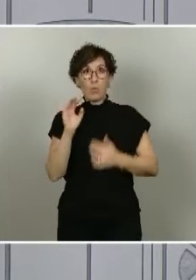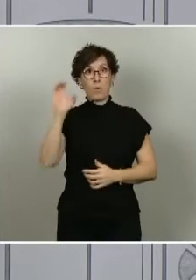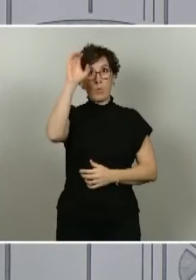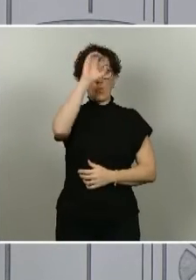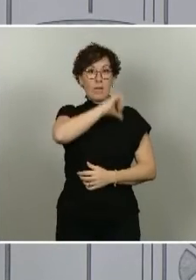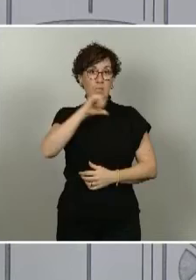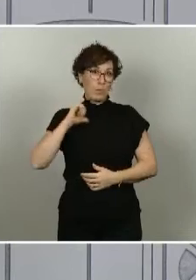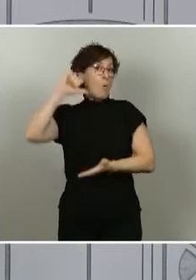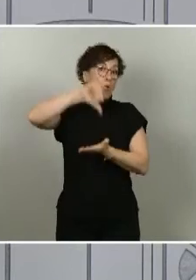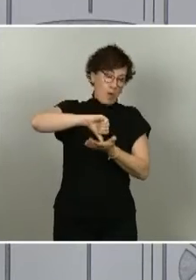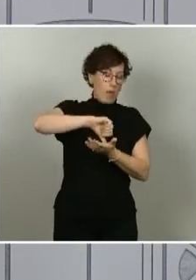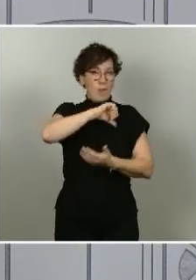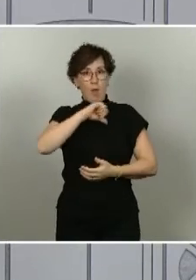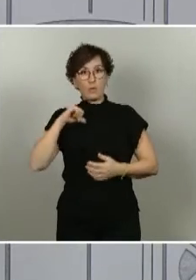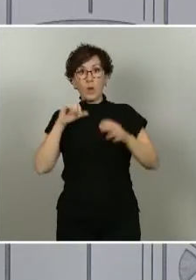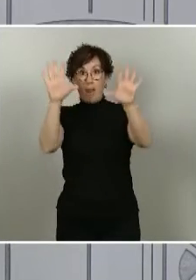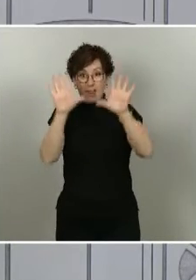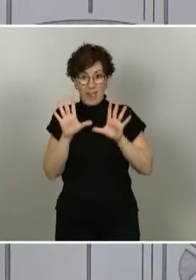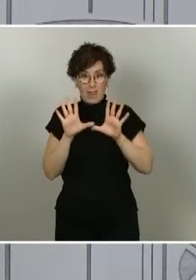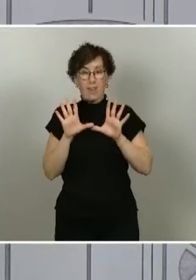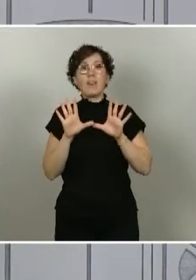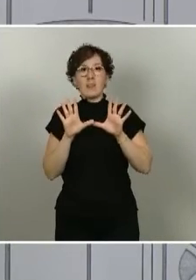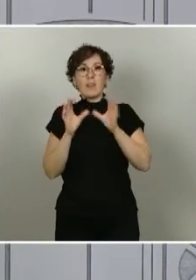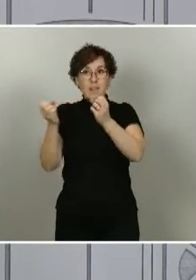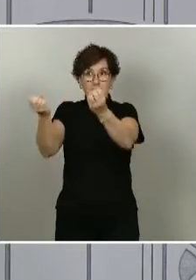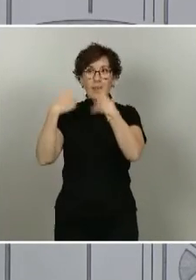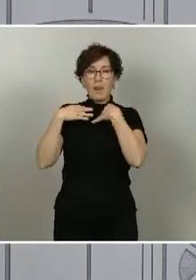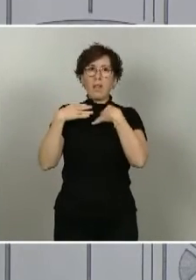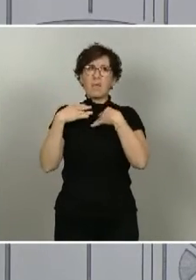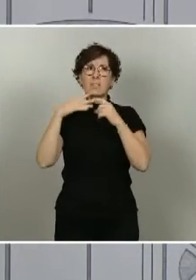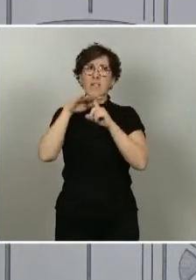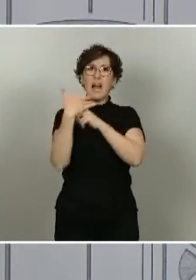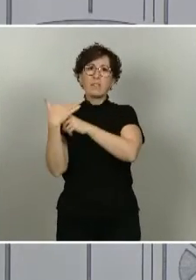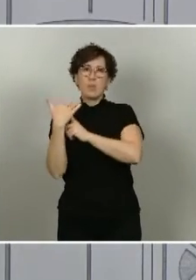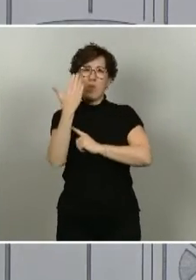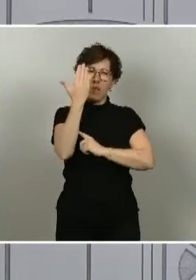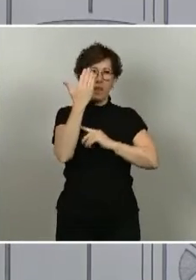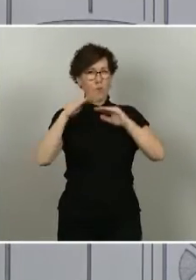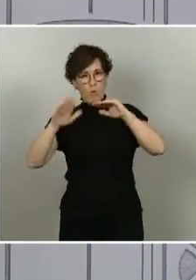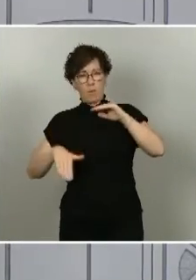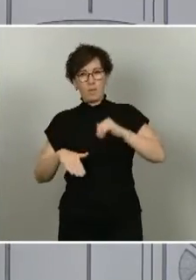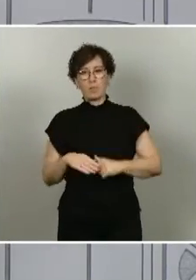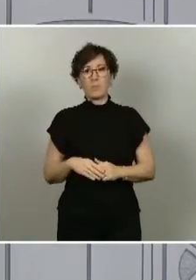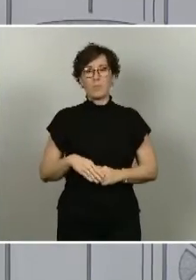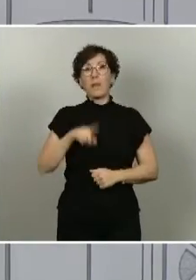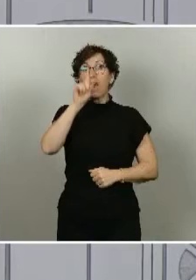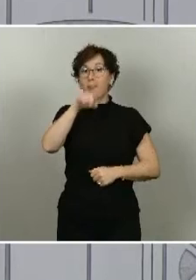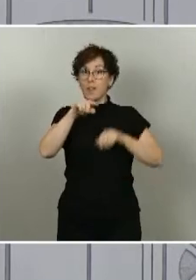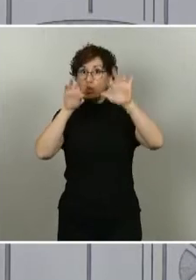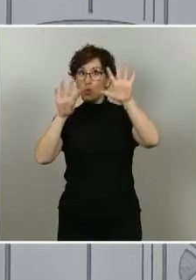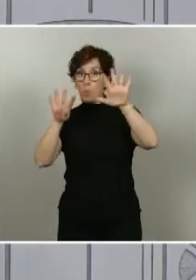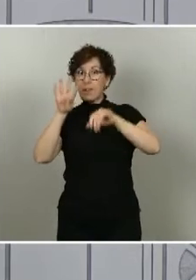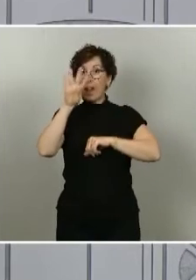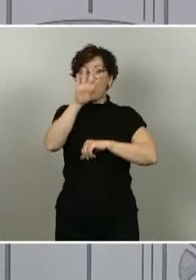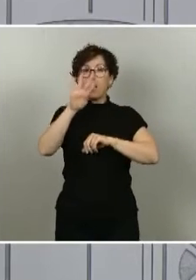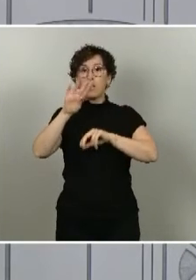ellas han notificado cinco o menos casos y entre esos 194 diagnosticados ayer que les comentaba